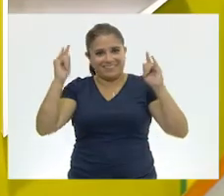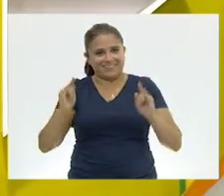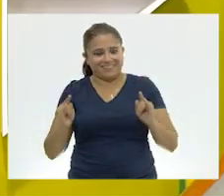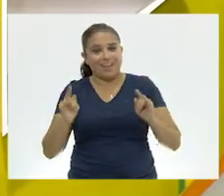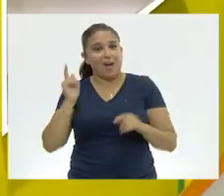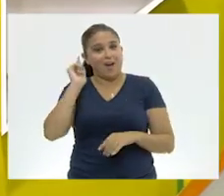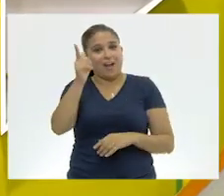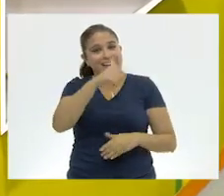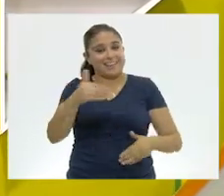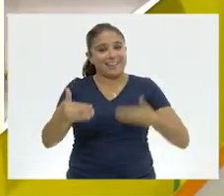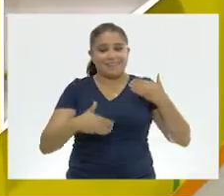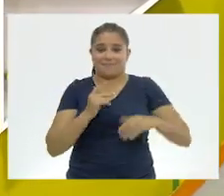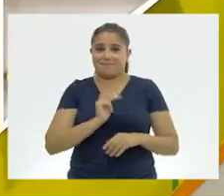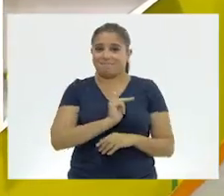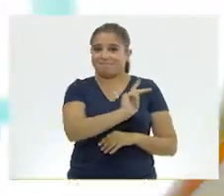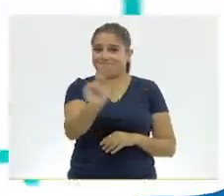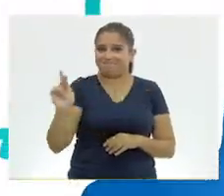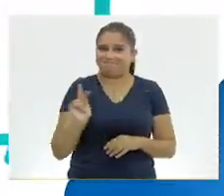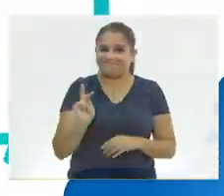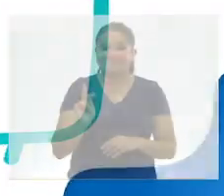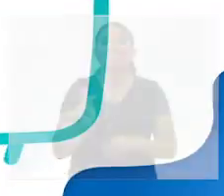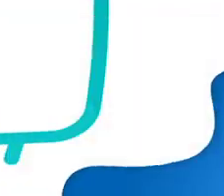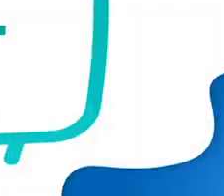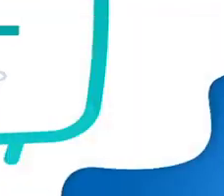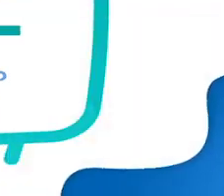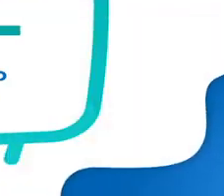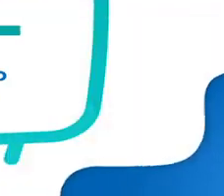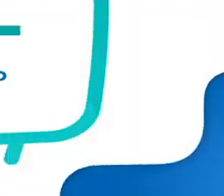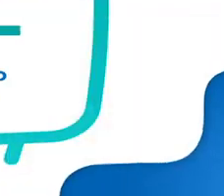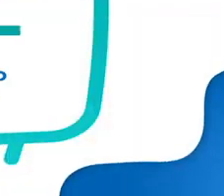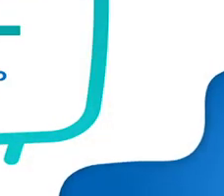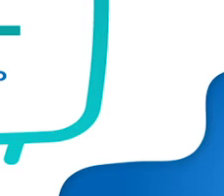Espero que lo hayan disfrutado tanto como nosotros.